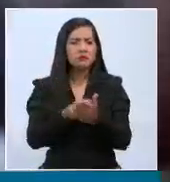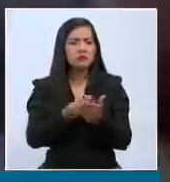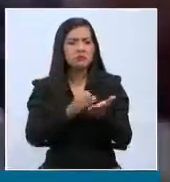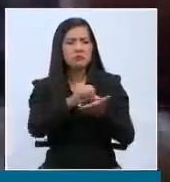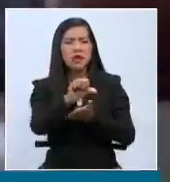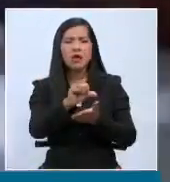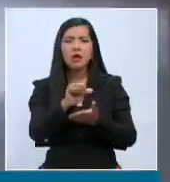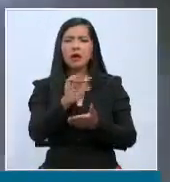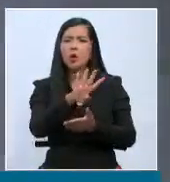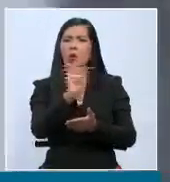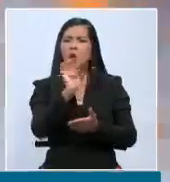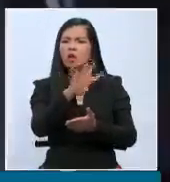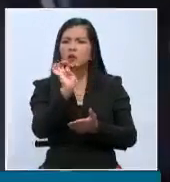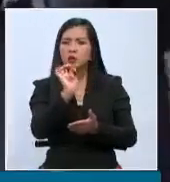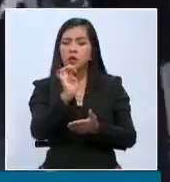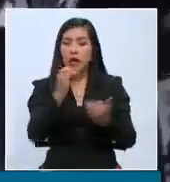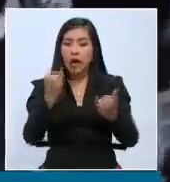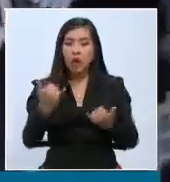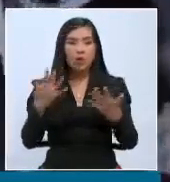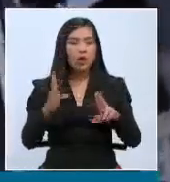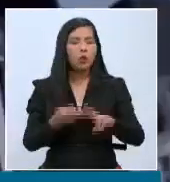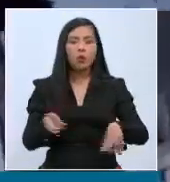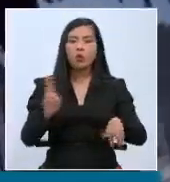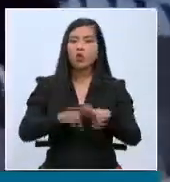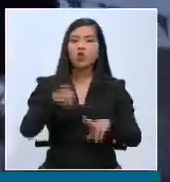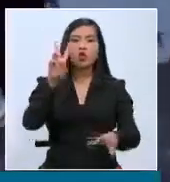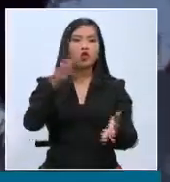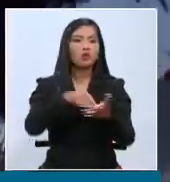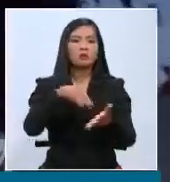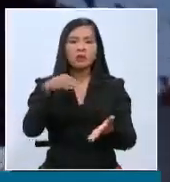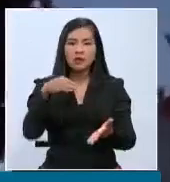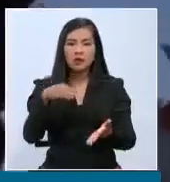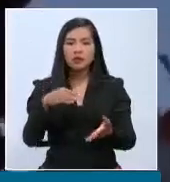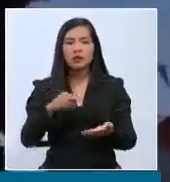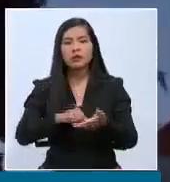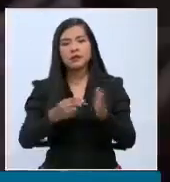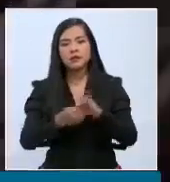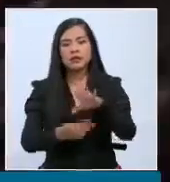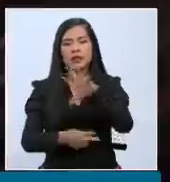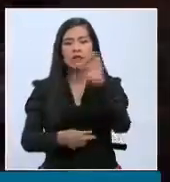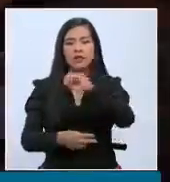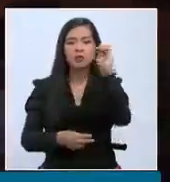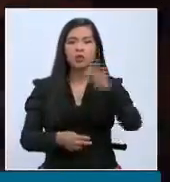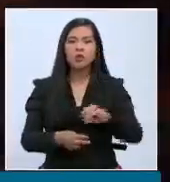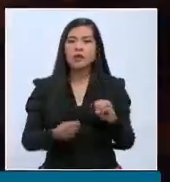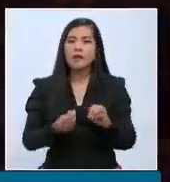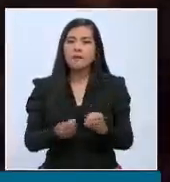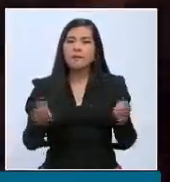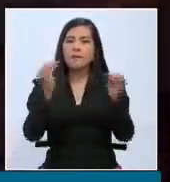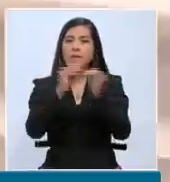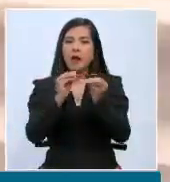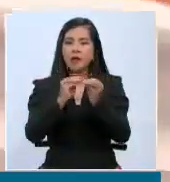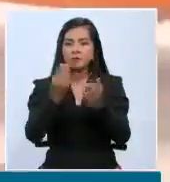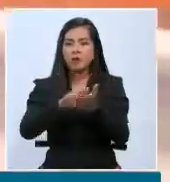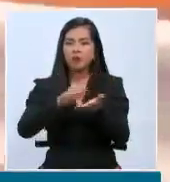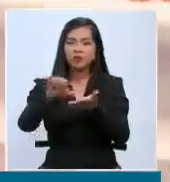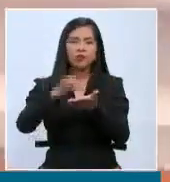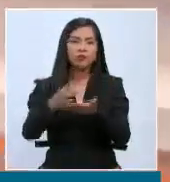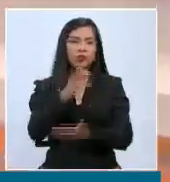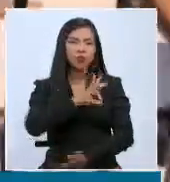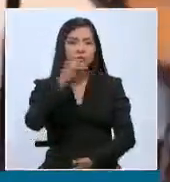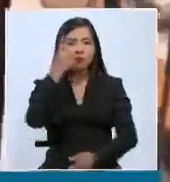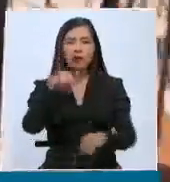pues muy significativo. Son 500% más de ingresos mínimos para los